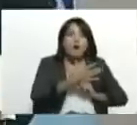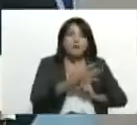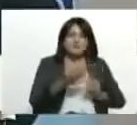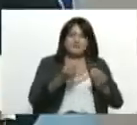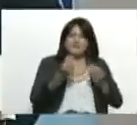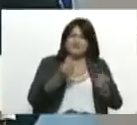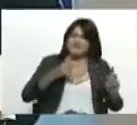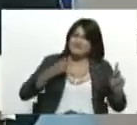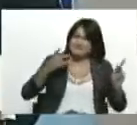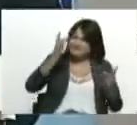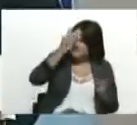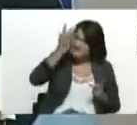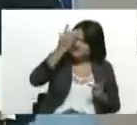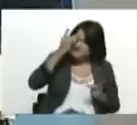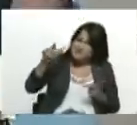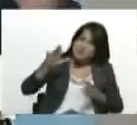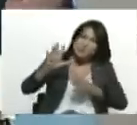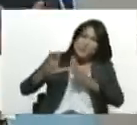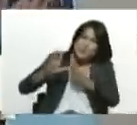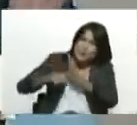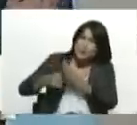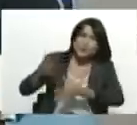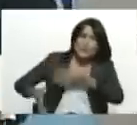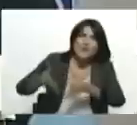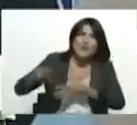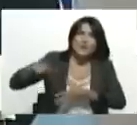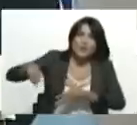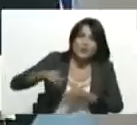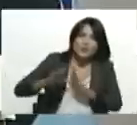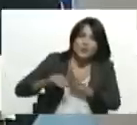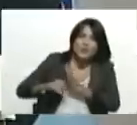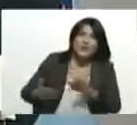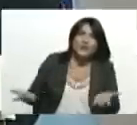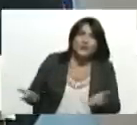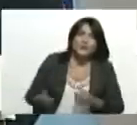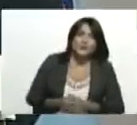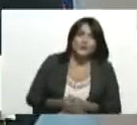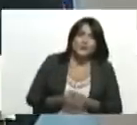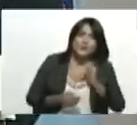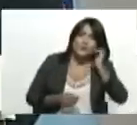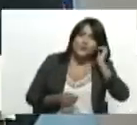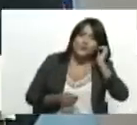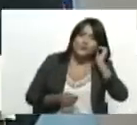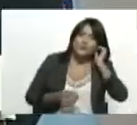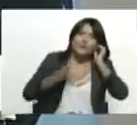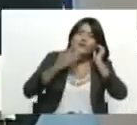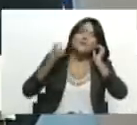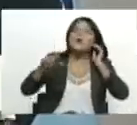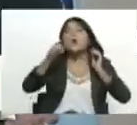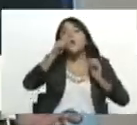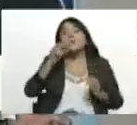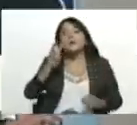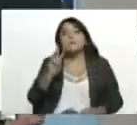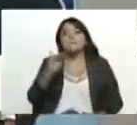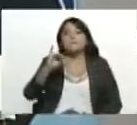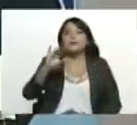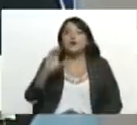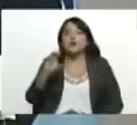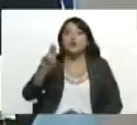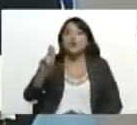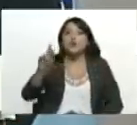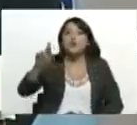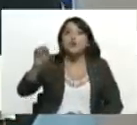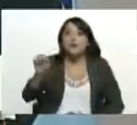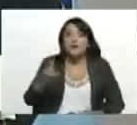un ladrón Oye entonces el picure era un perseguido político el picure el Coqui un